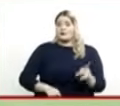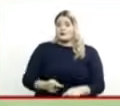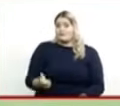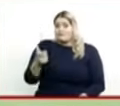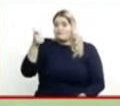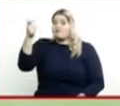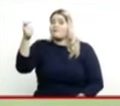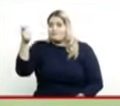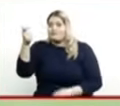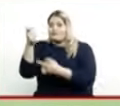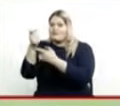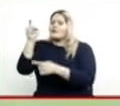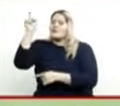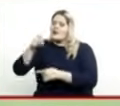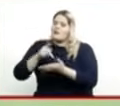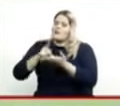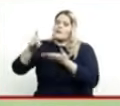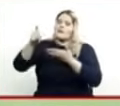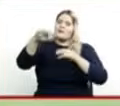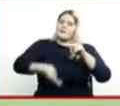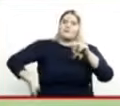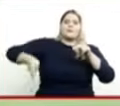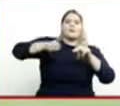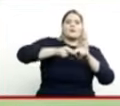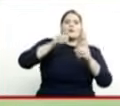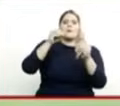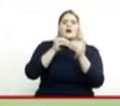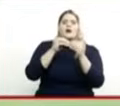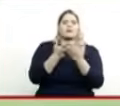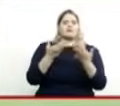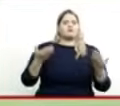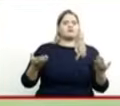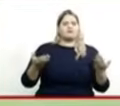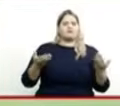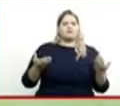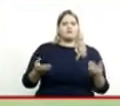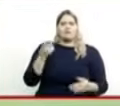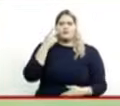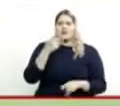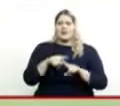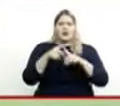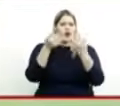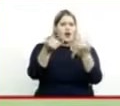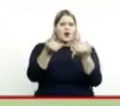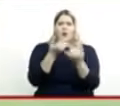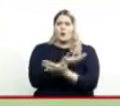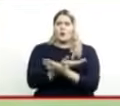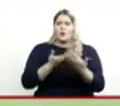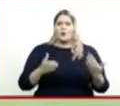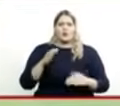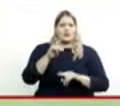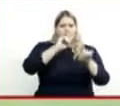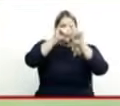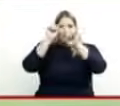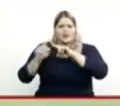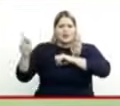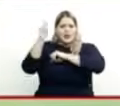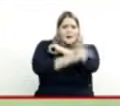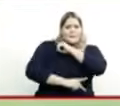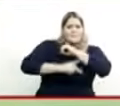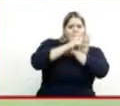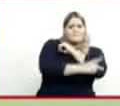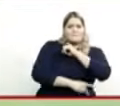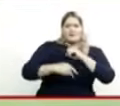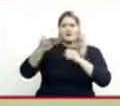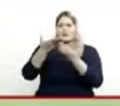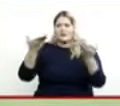más. Nos resistimos a aceptar que las inversiones y las competencias entre países solo